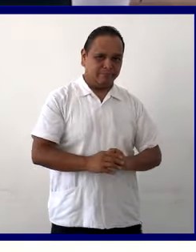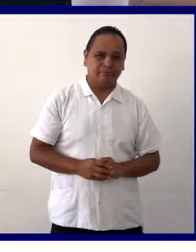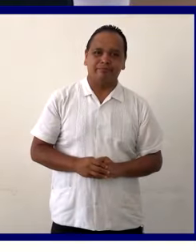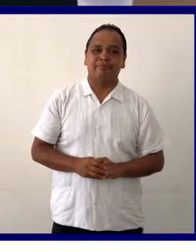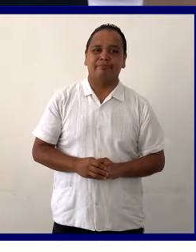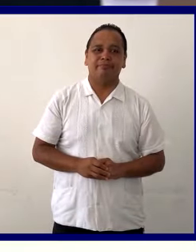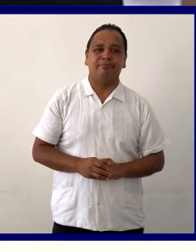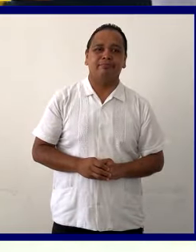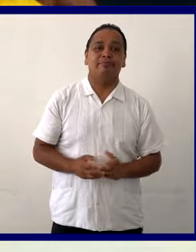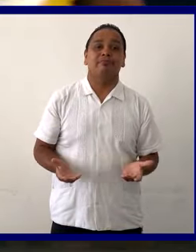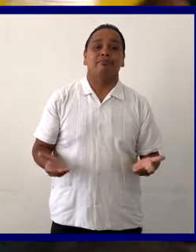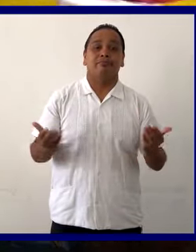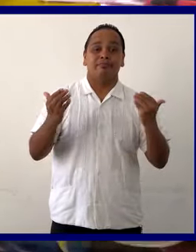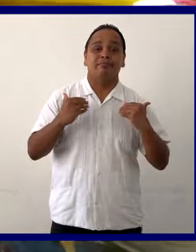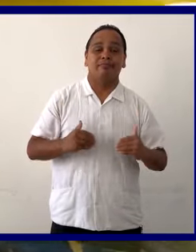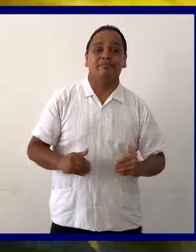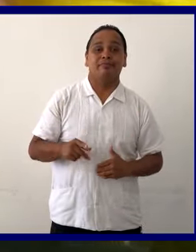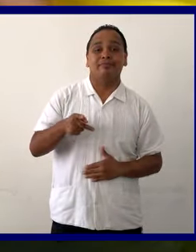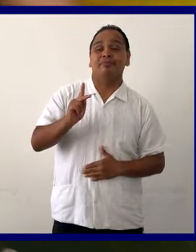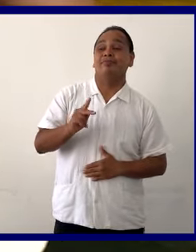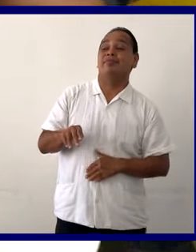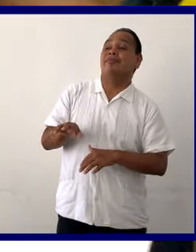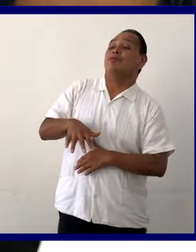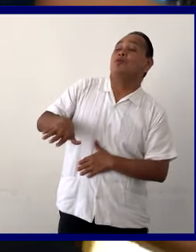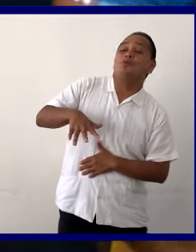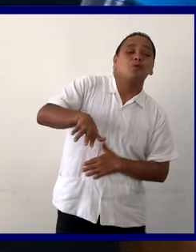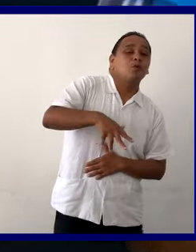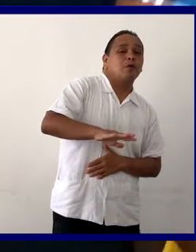Bueno, mientras nuestro chef busca el microondas, vamos con el